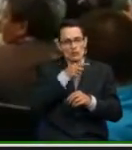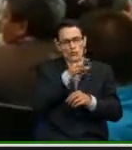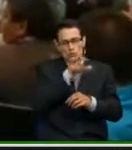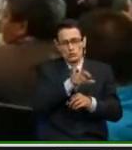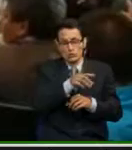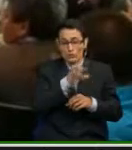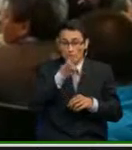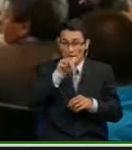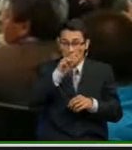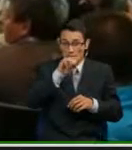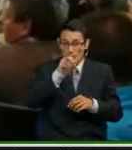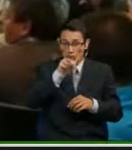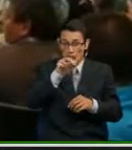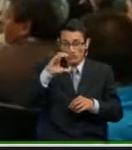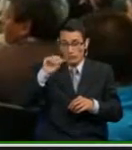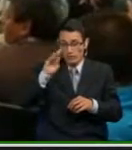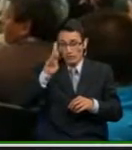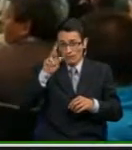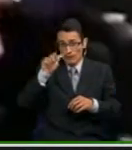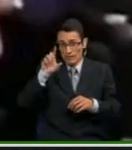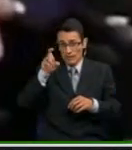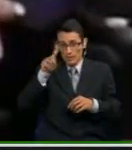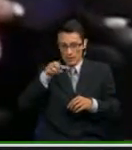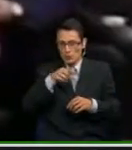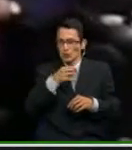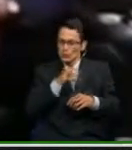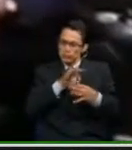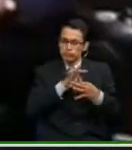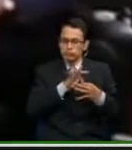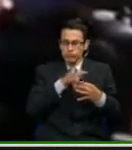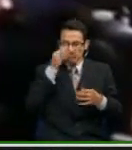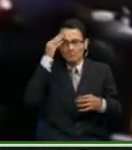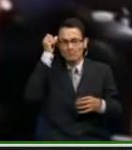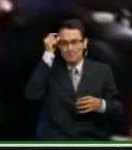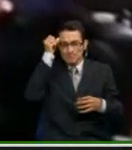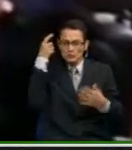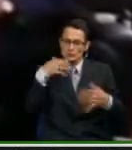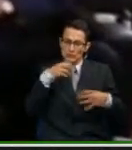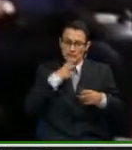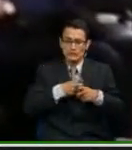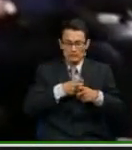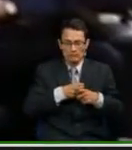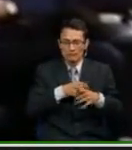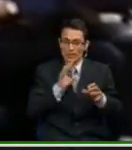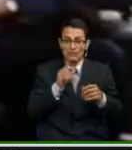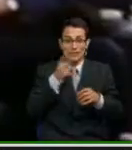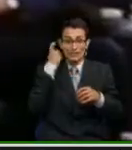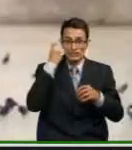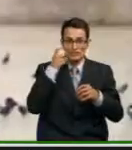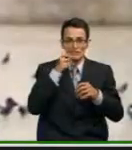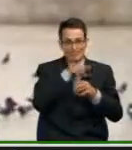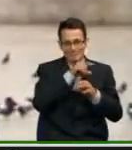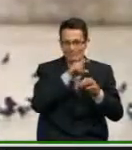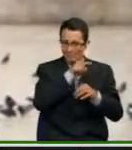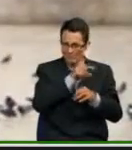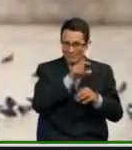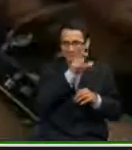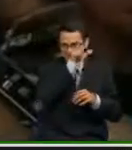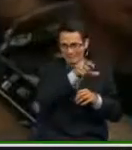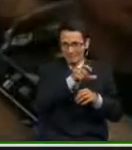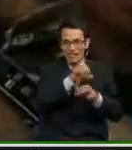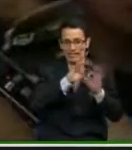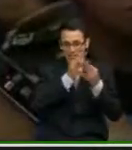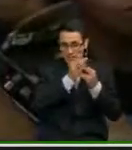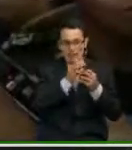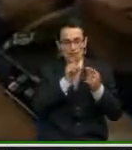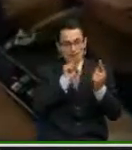su defensa por los derechos humanos, luego de encontrarse con él y su familia ayer en la capital del país. He